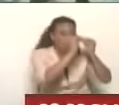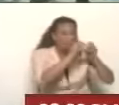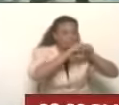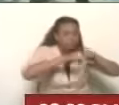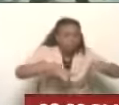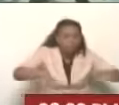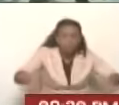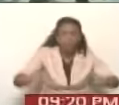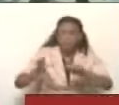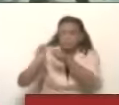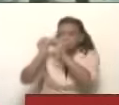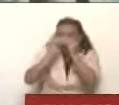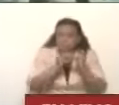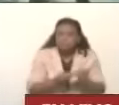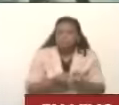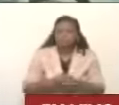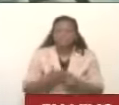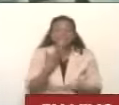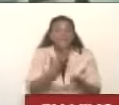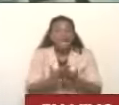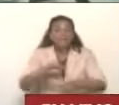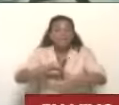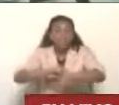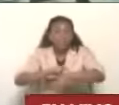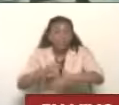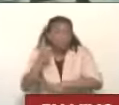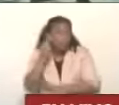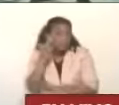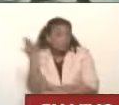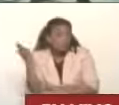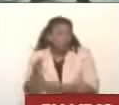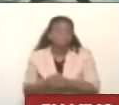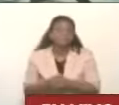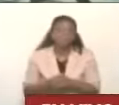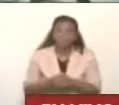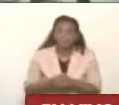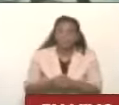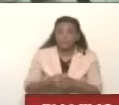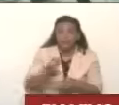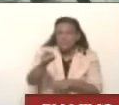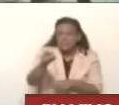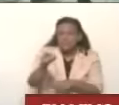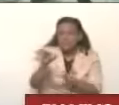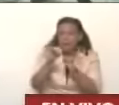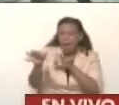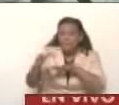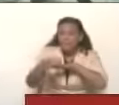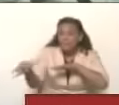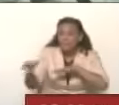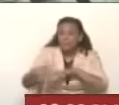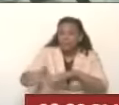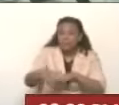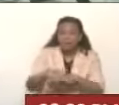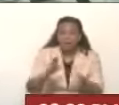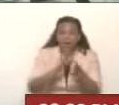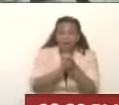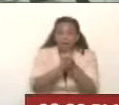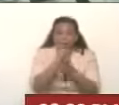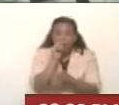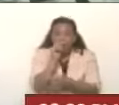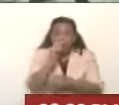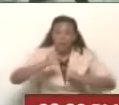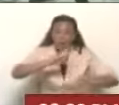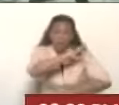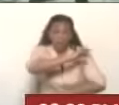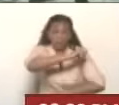desplegando. Le doy gracias a la doctora Darling, allá al compañero